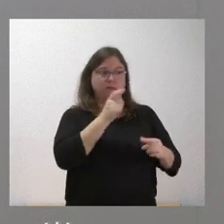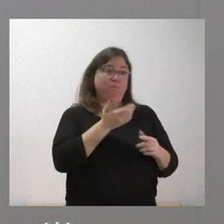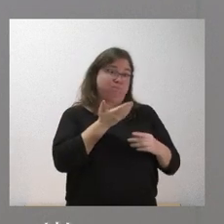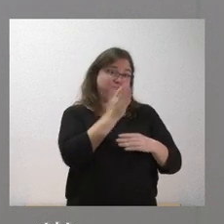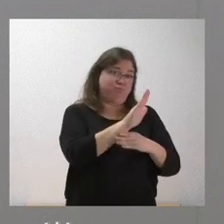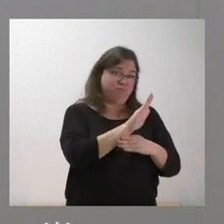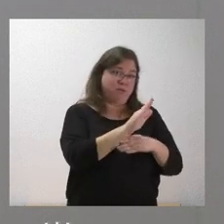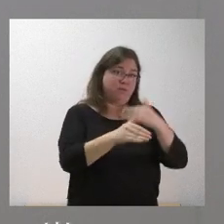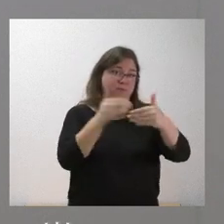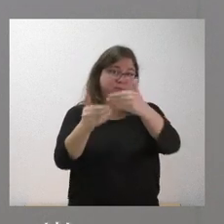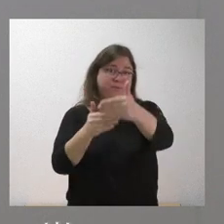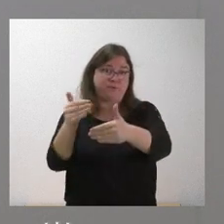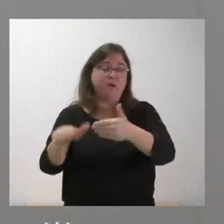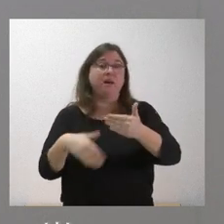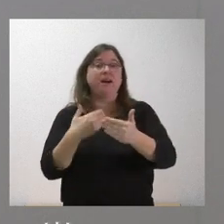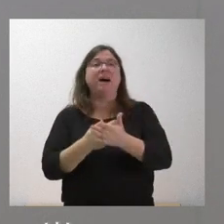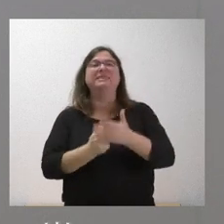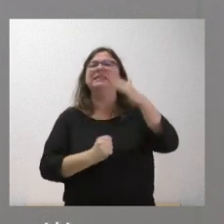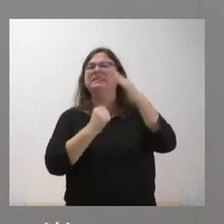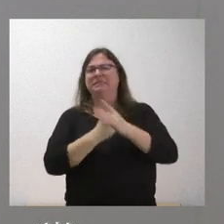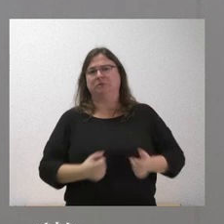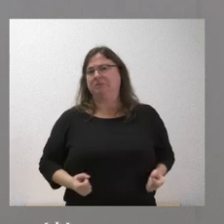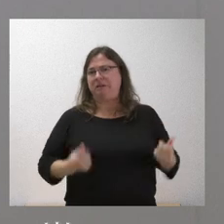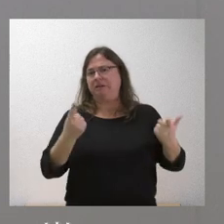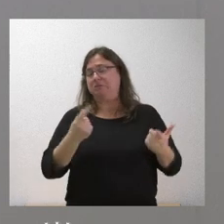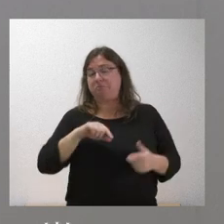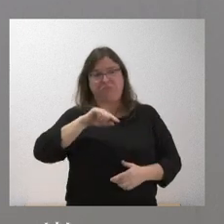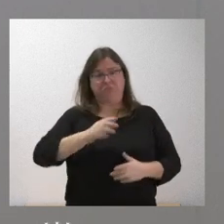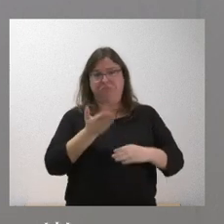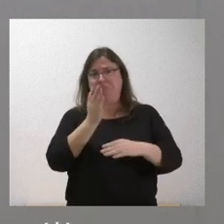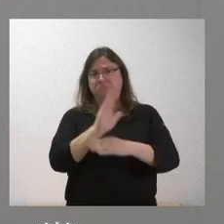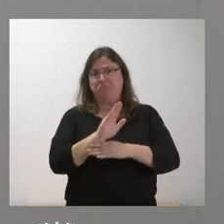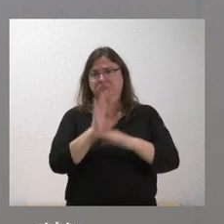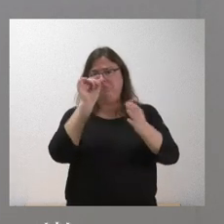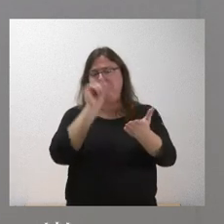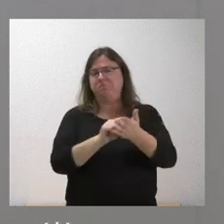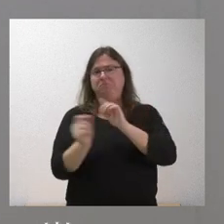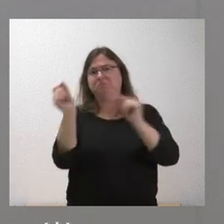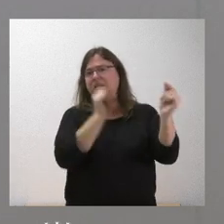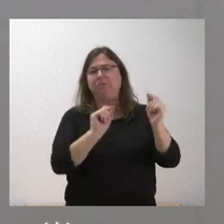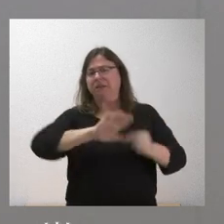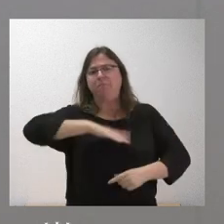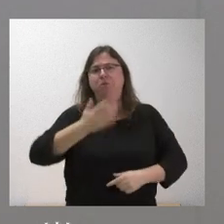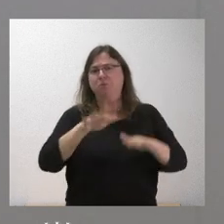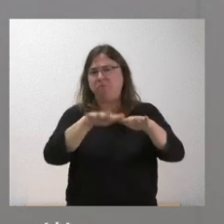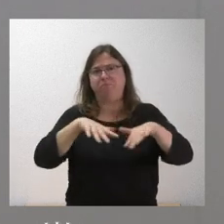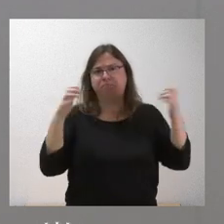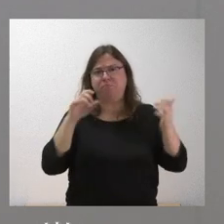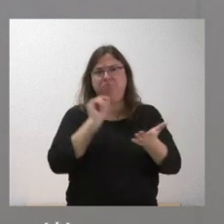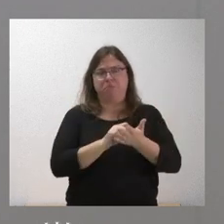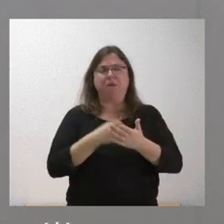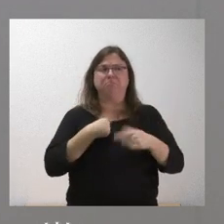y la media totalidad Mientras que el techa de gasto apenas se presenta en un momento y se debate Generalmente en el siguiente pleno por tanto es plenamente